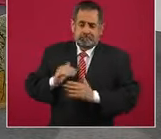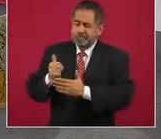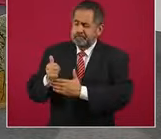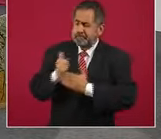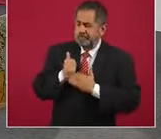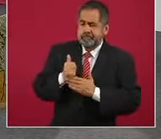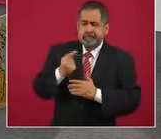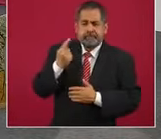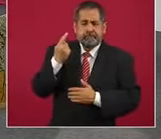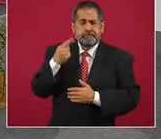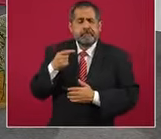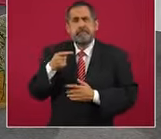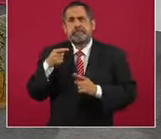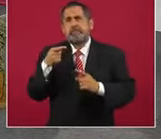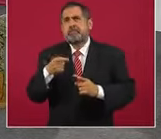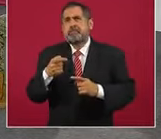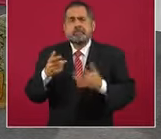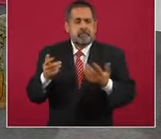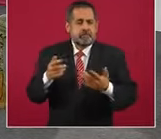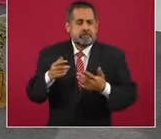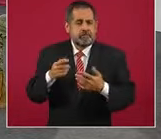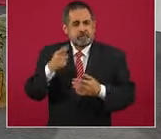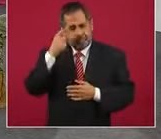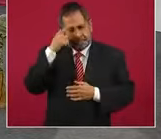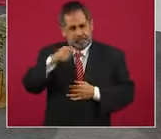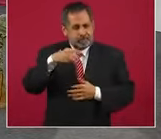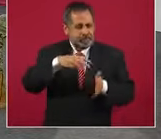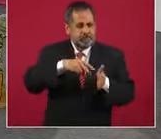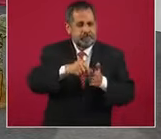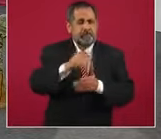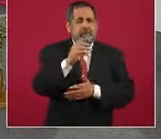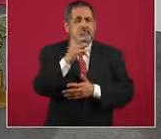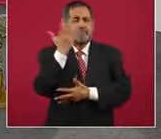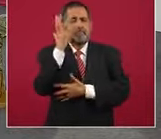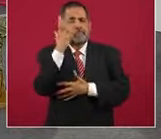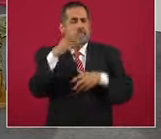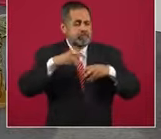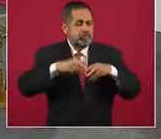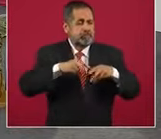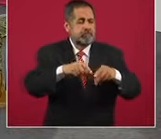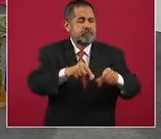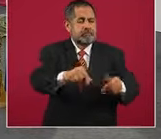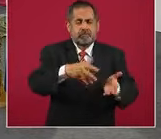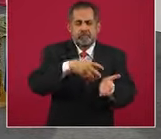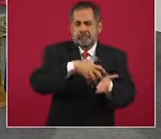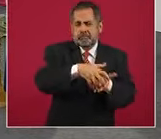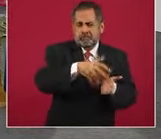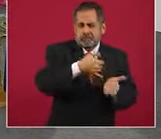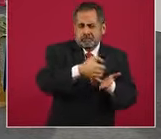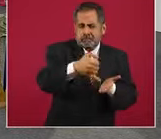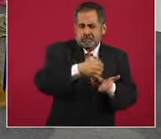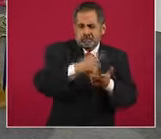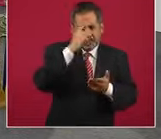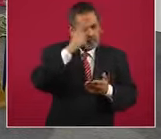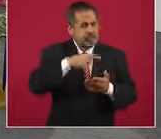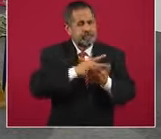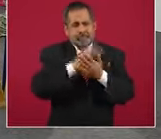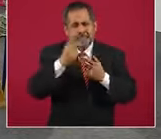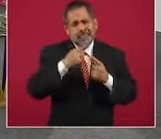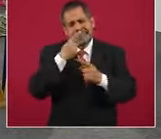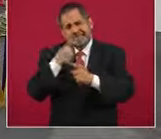en la siembra de árboles, en viveros para el programa Sembrando Vida, en